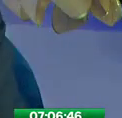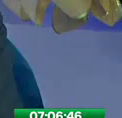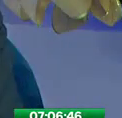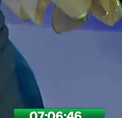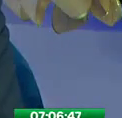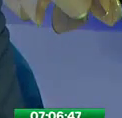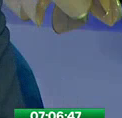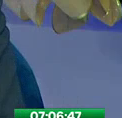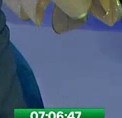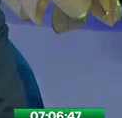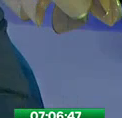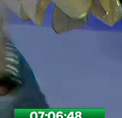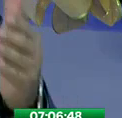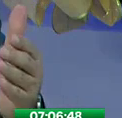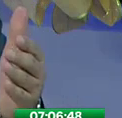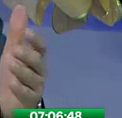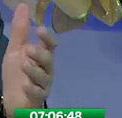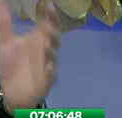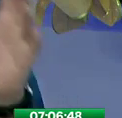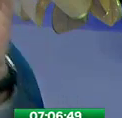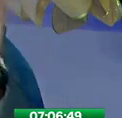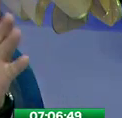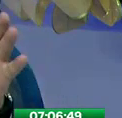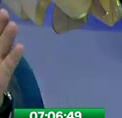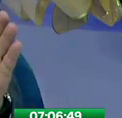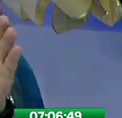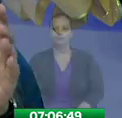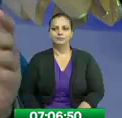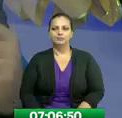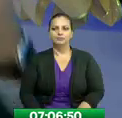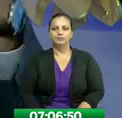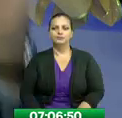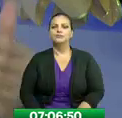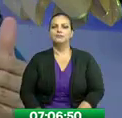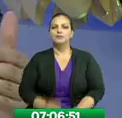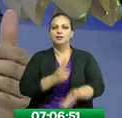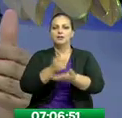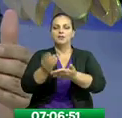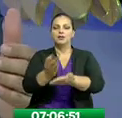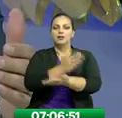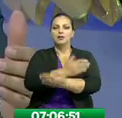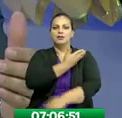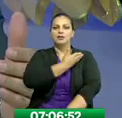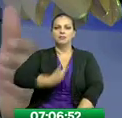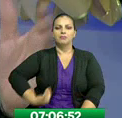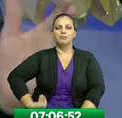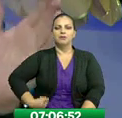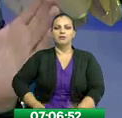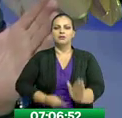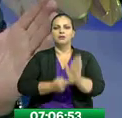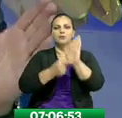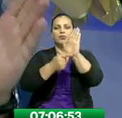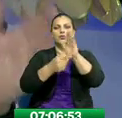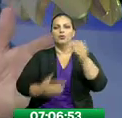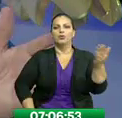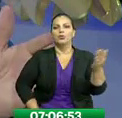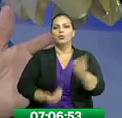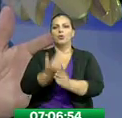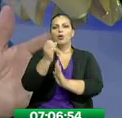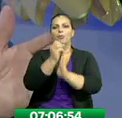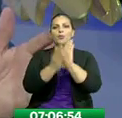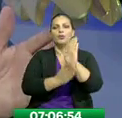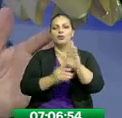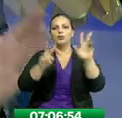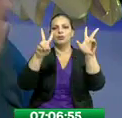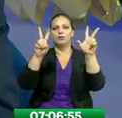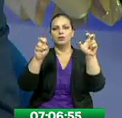presidente lanzó la semana pasada un programa que tiene dos objetivos. Primero, cubrir totalmente al país. En el país existen 1024